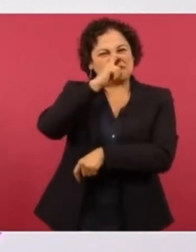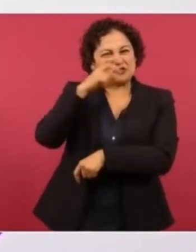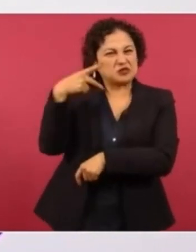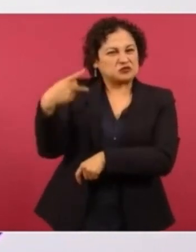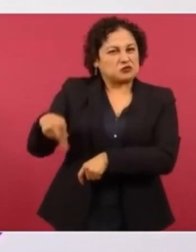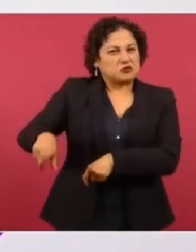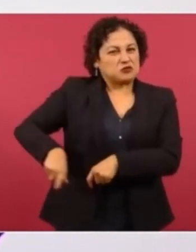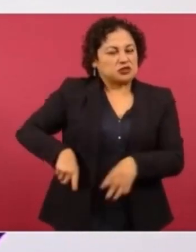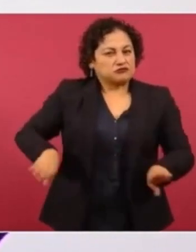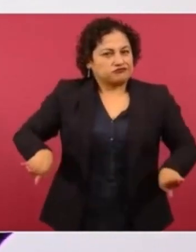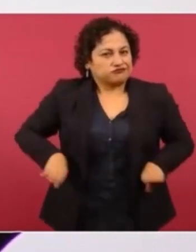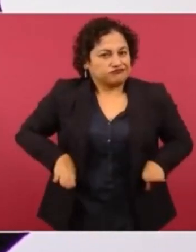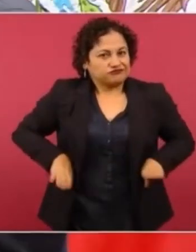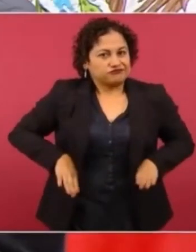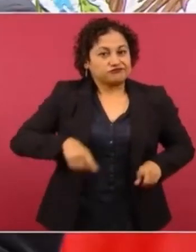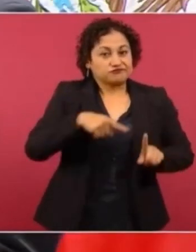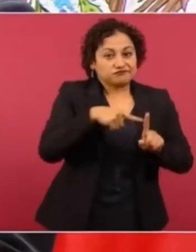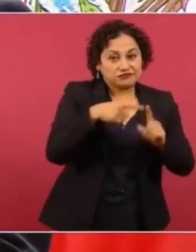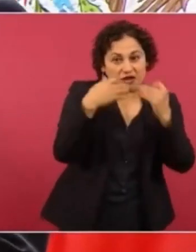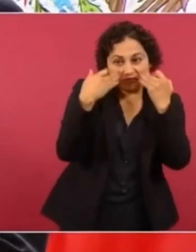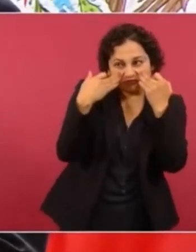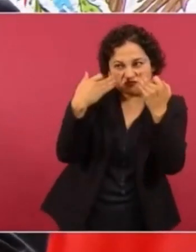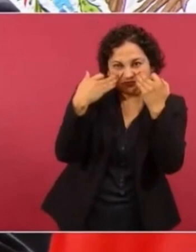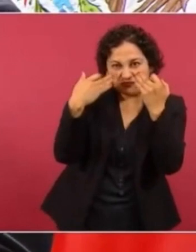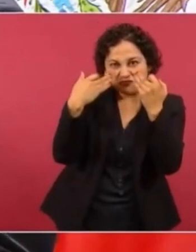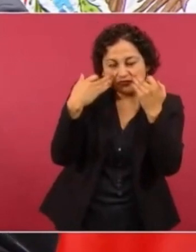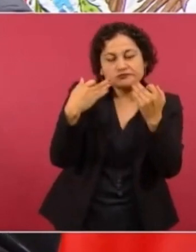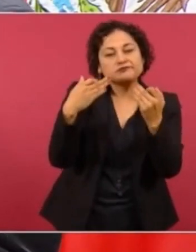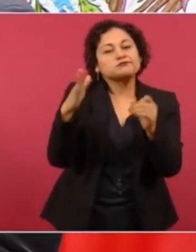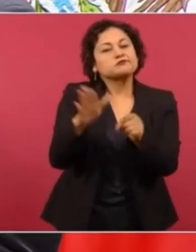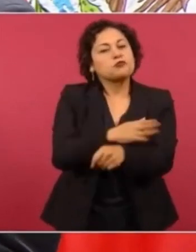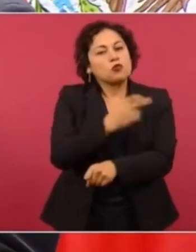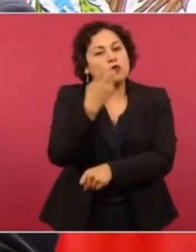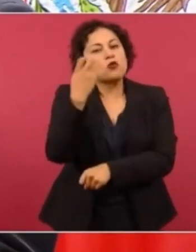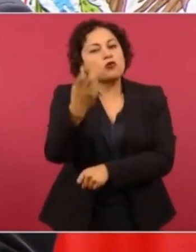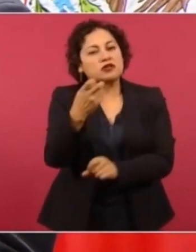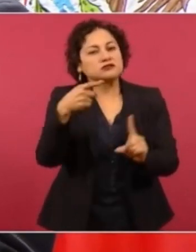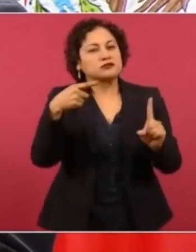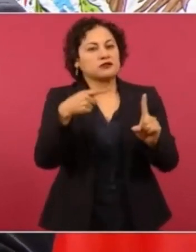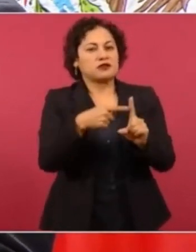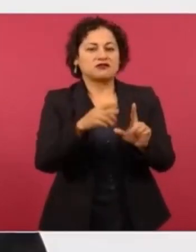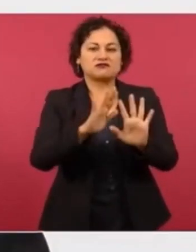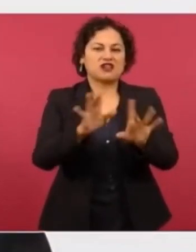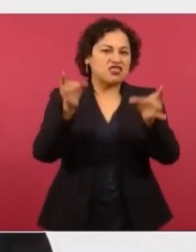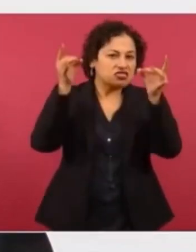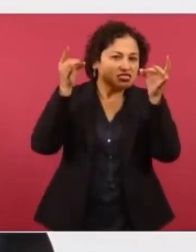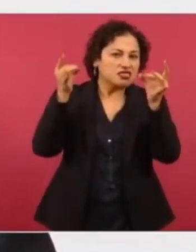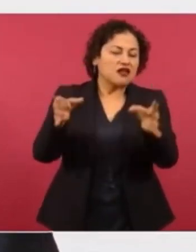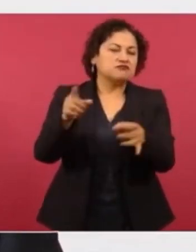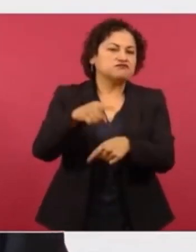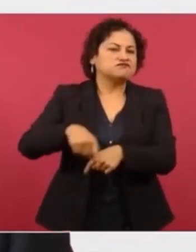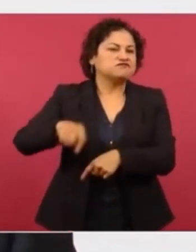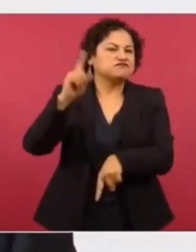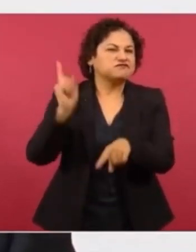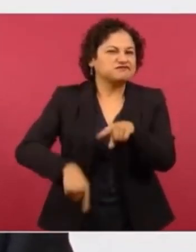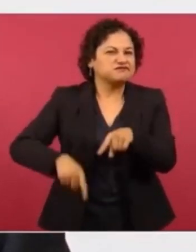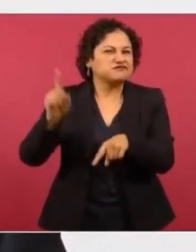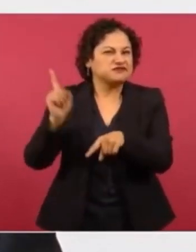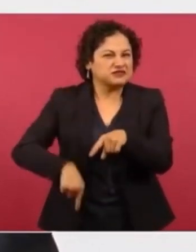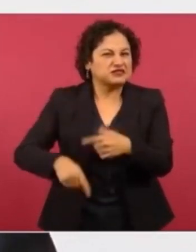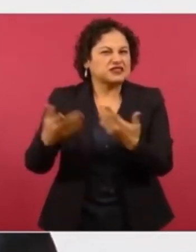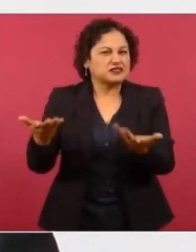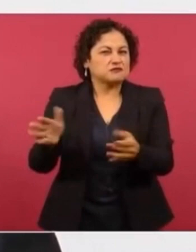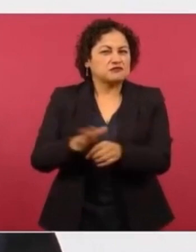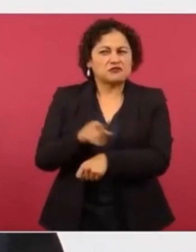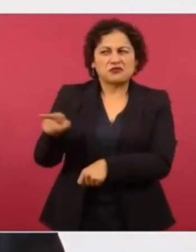gobierno debido a esto Madero decidió romper con el régimen tiránico incrédulo a las promesas de